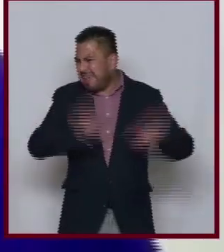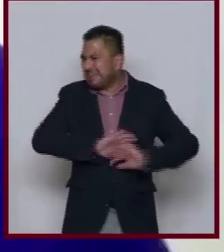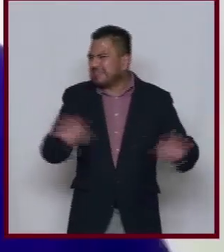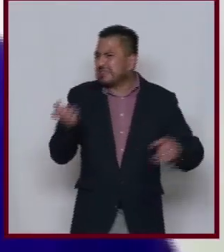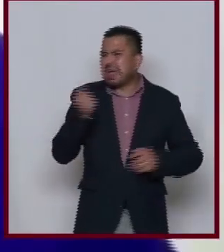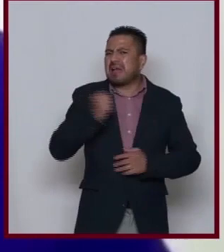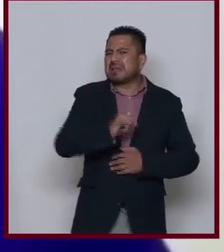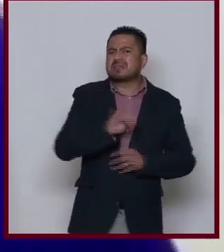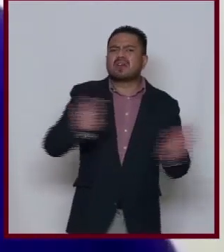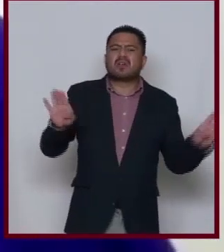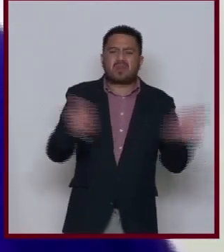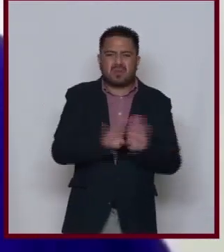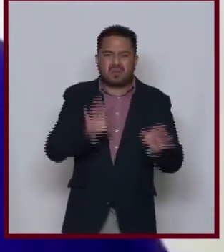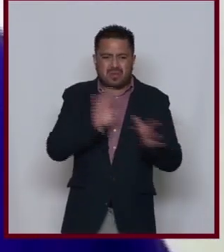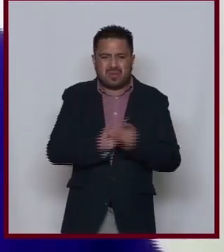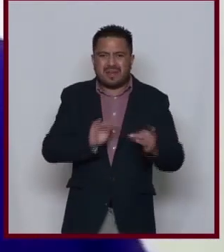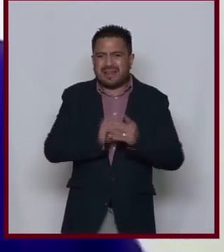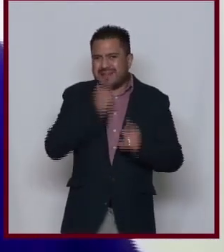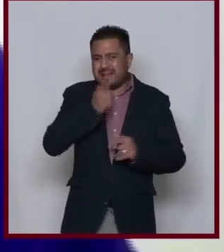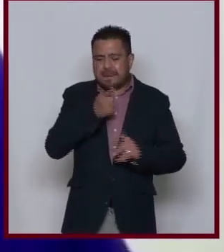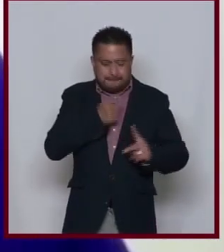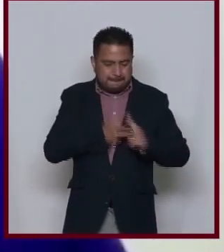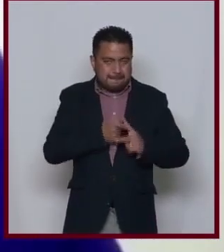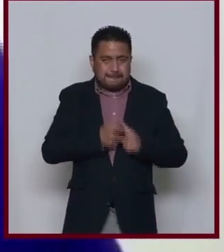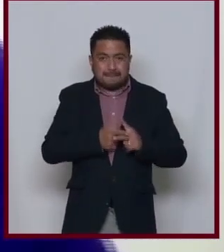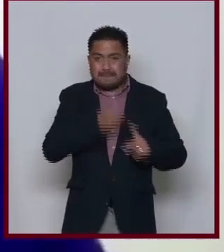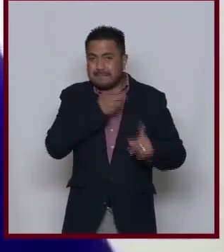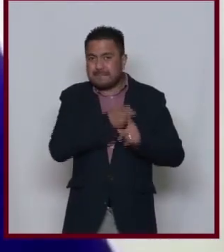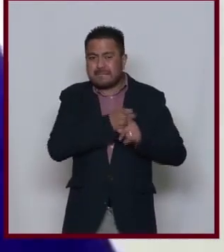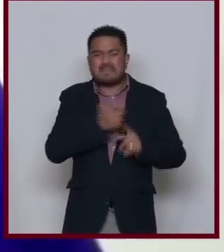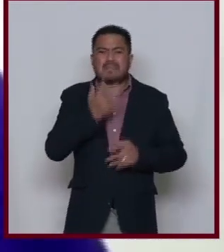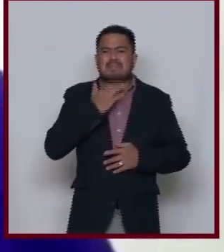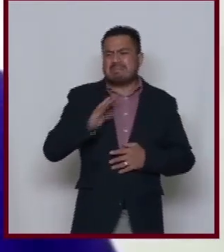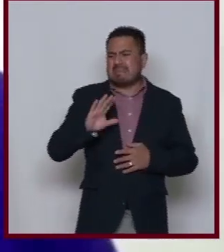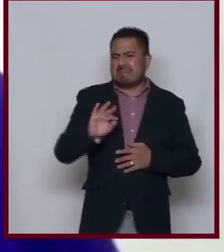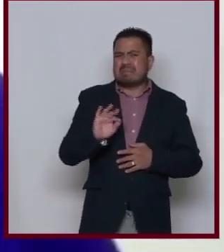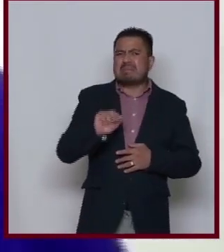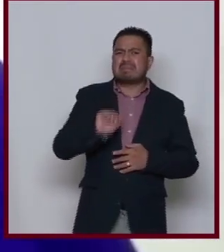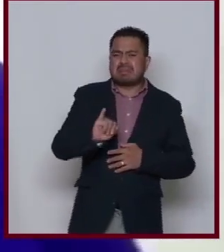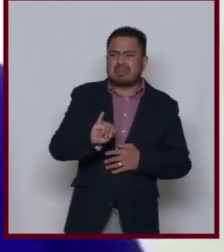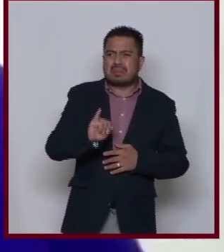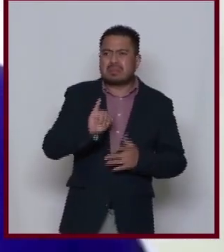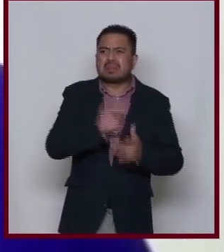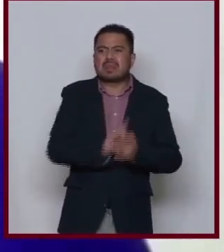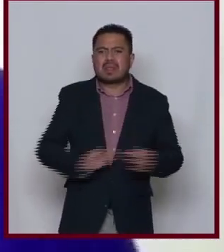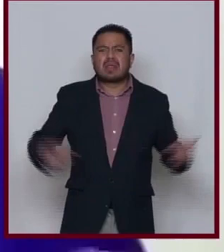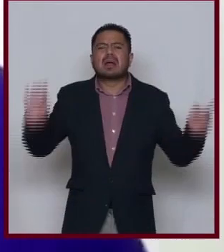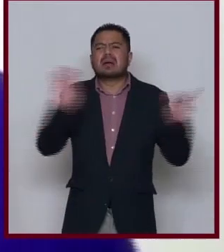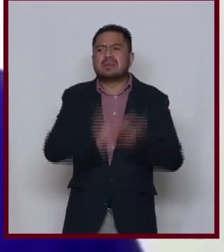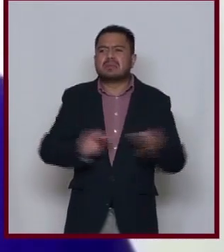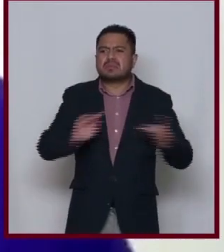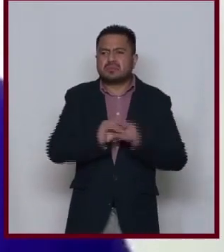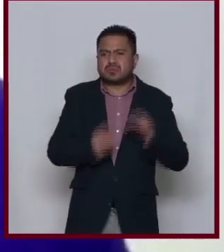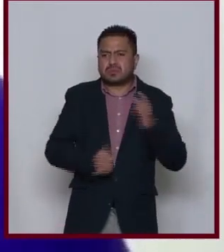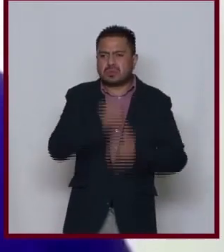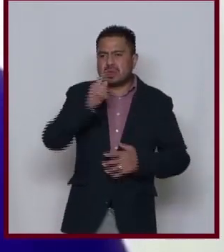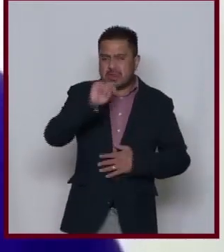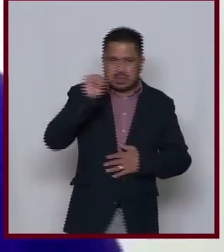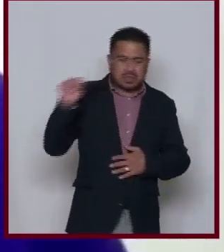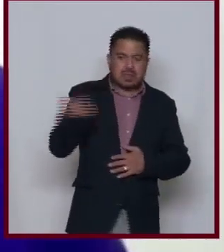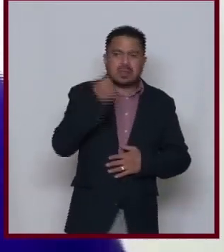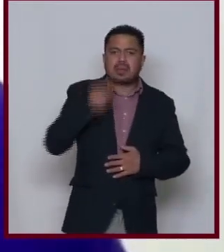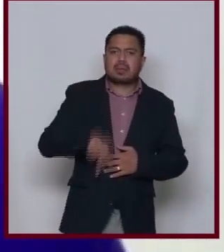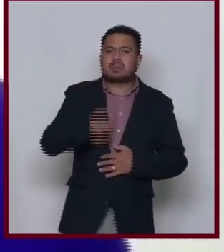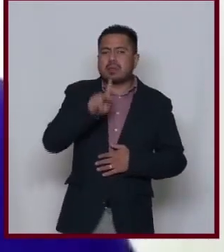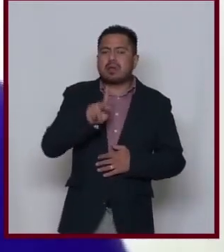Entonces, justo por eso digo, en matemáticas es sencillo describir estas nuevas tecnologías, pero